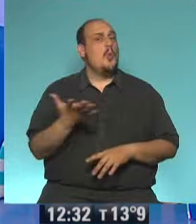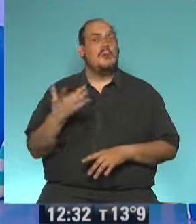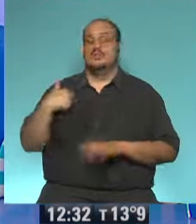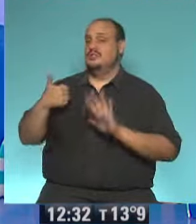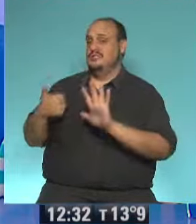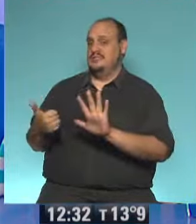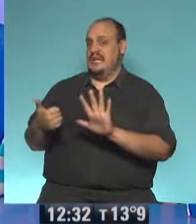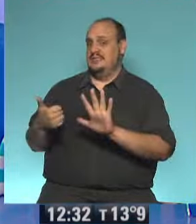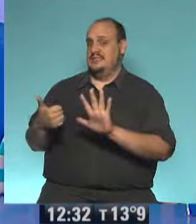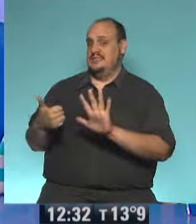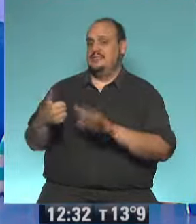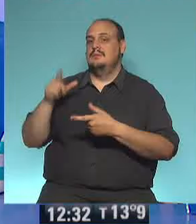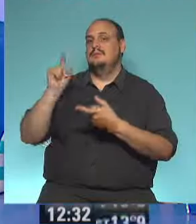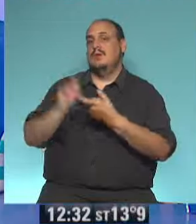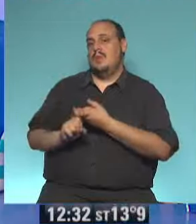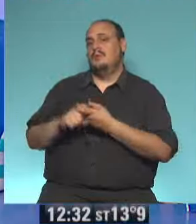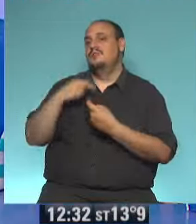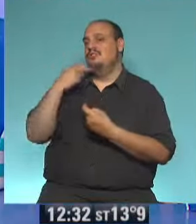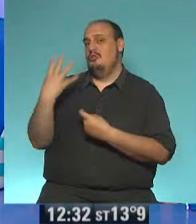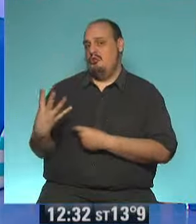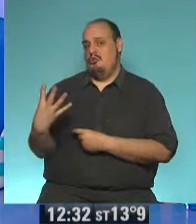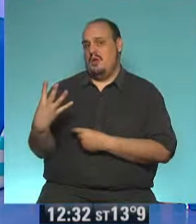seis. Seis. Mi marido y mis cuatro hijos.